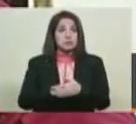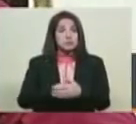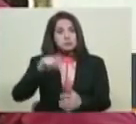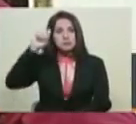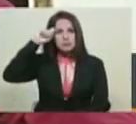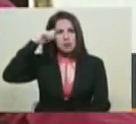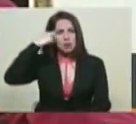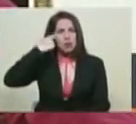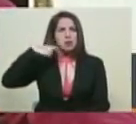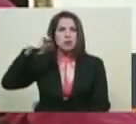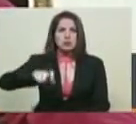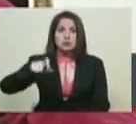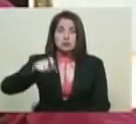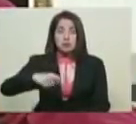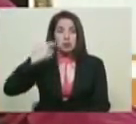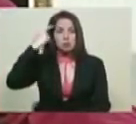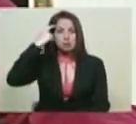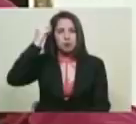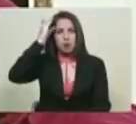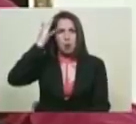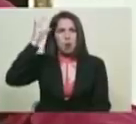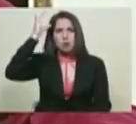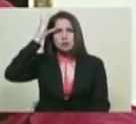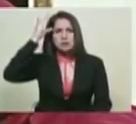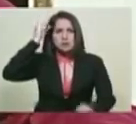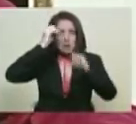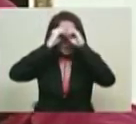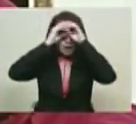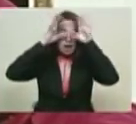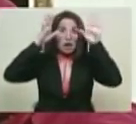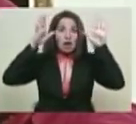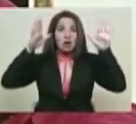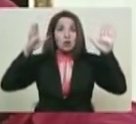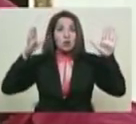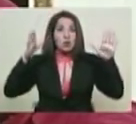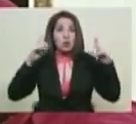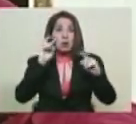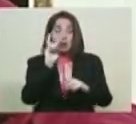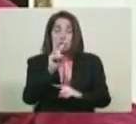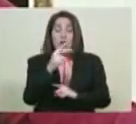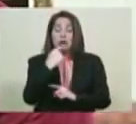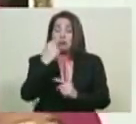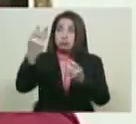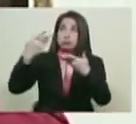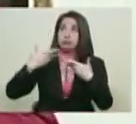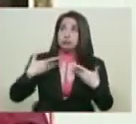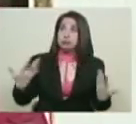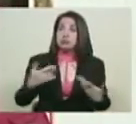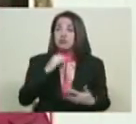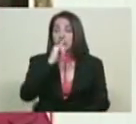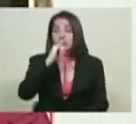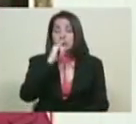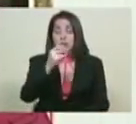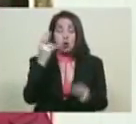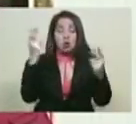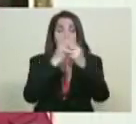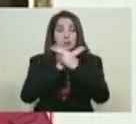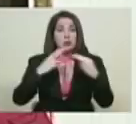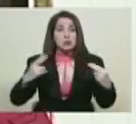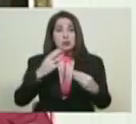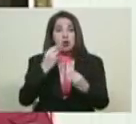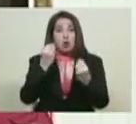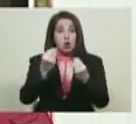una conciencia muy clara de lo que es la lucha que nos dejó Jorge Eliécer Gaitán y el compromiso